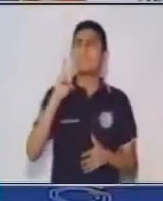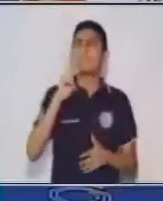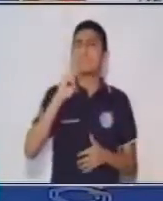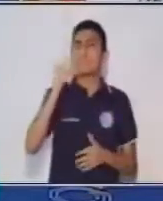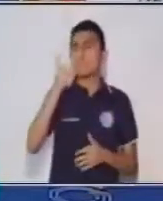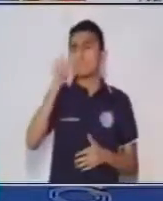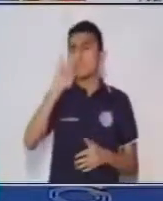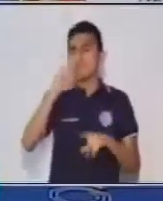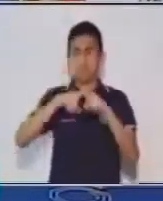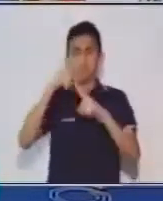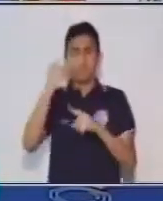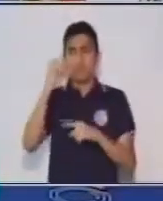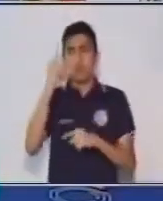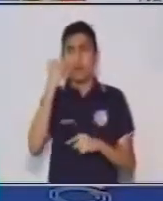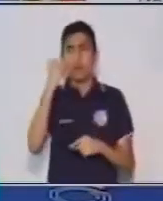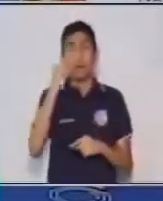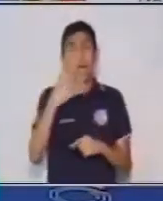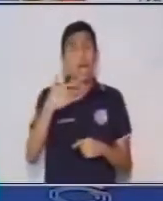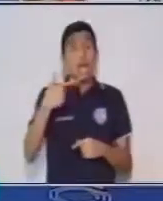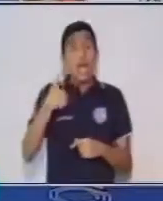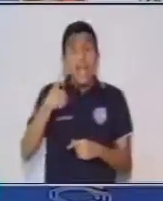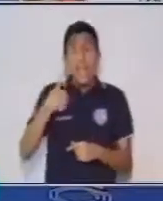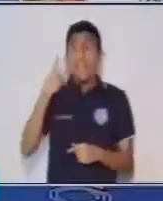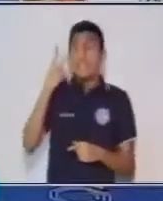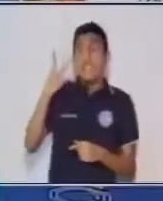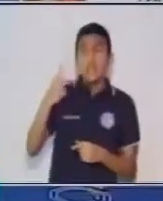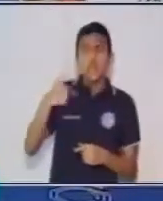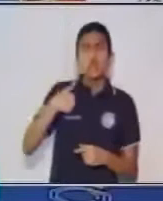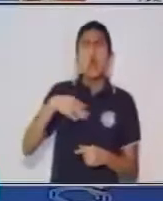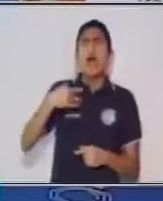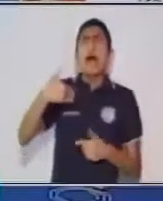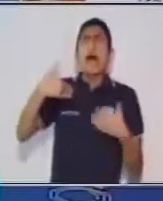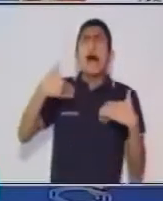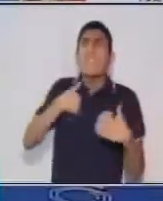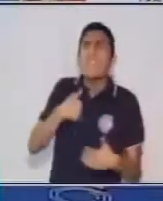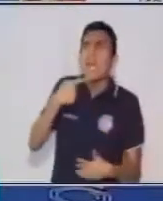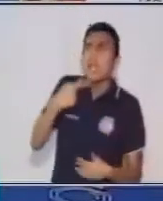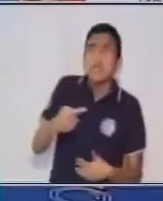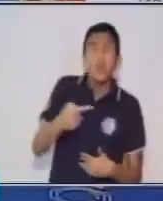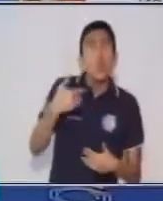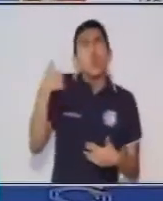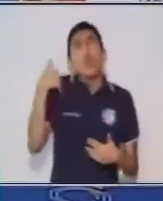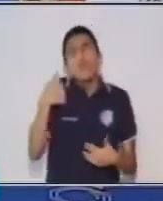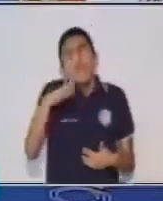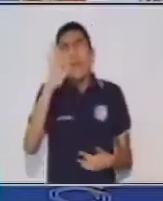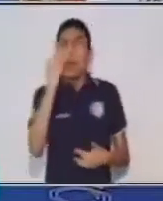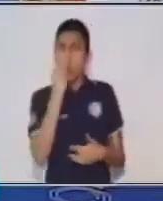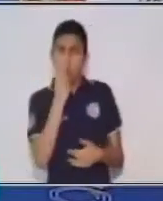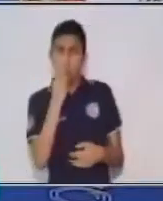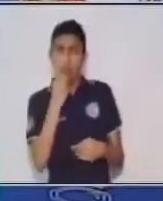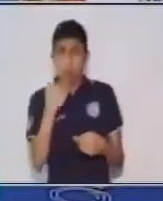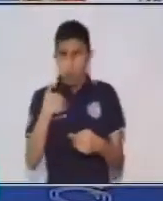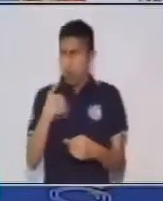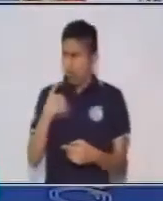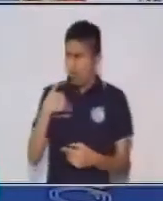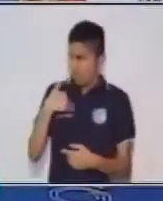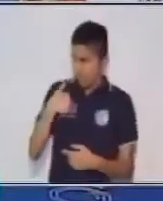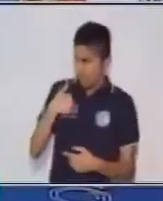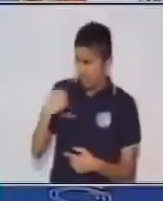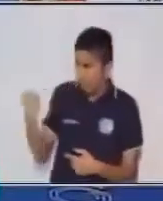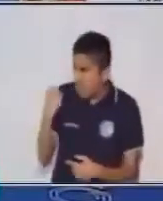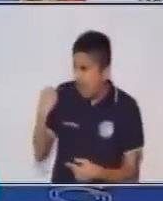Leamos los ejemplos. He visto, había dicho, hubieron comido, habré ganado, haya